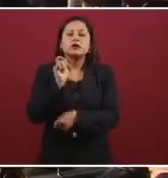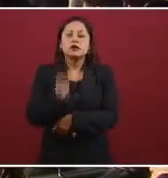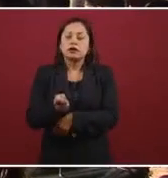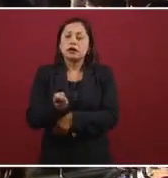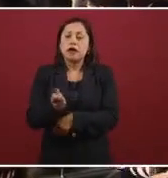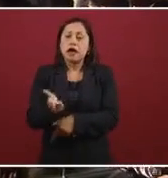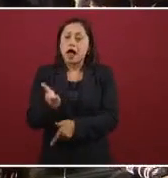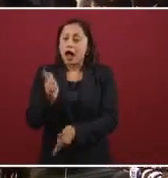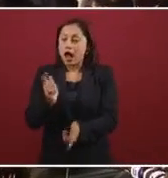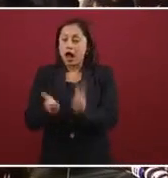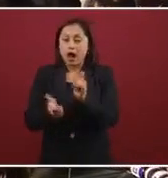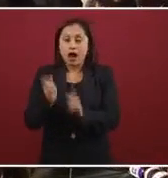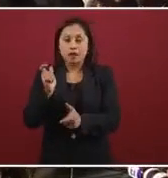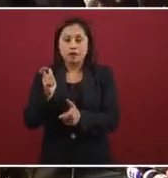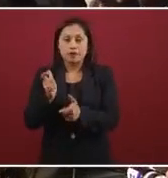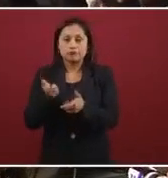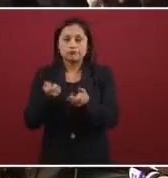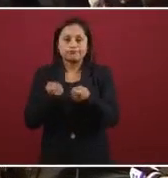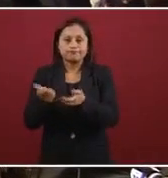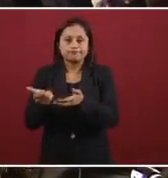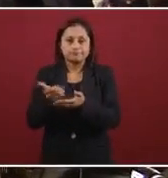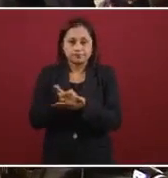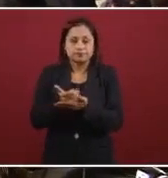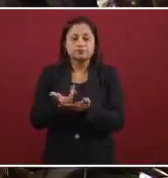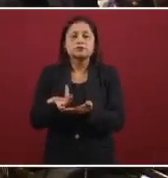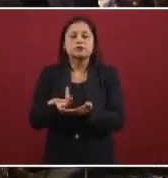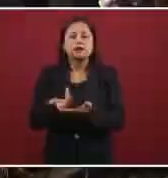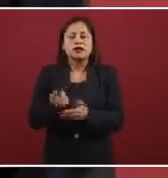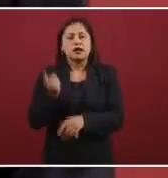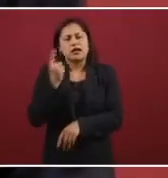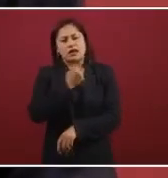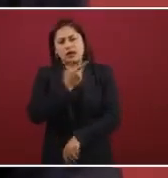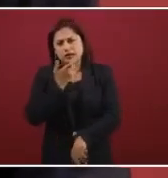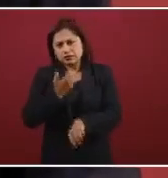Estados Unidos fue acerca de